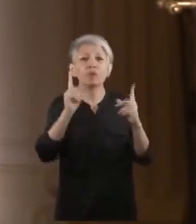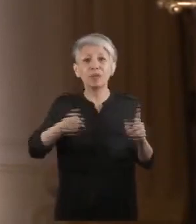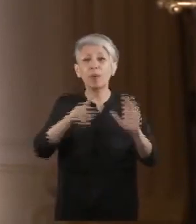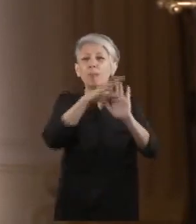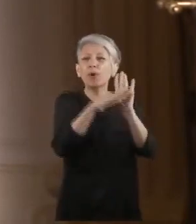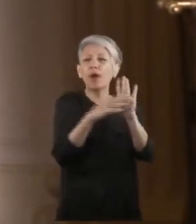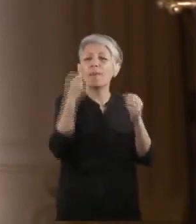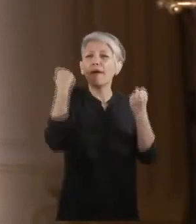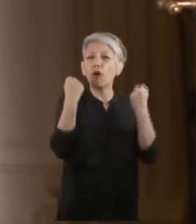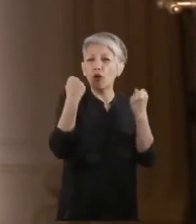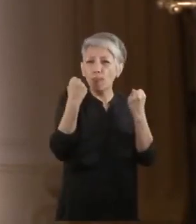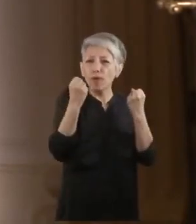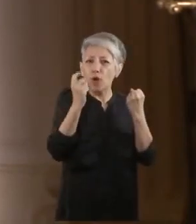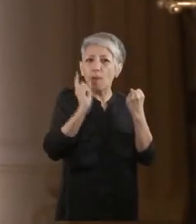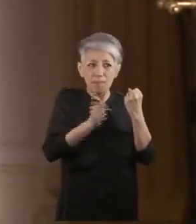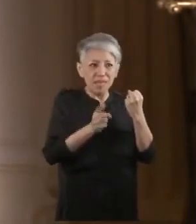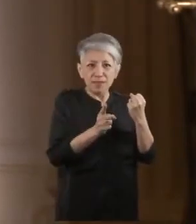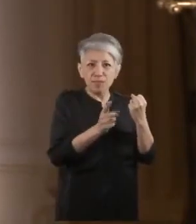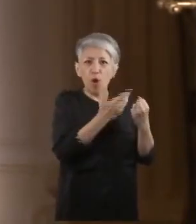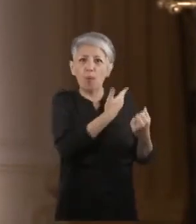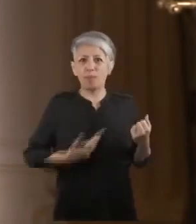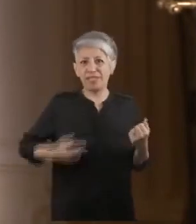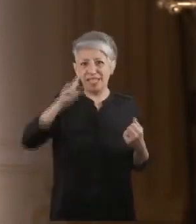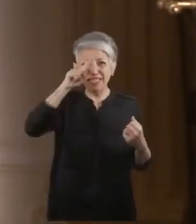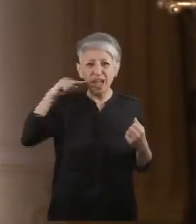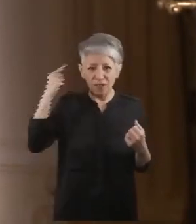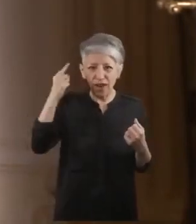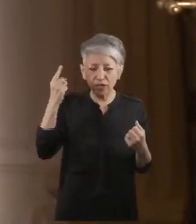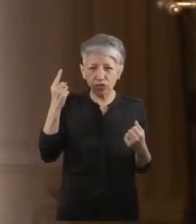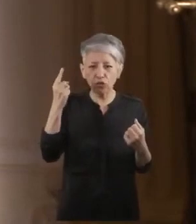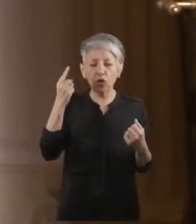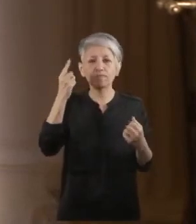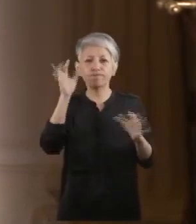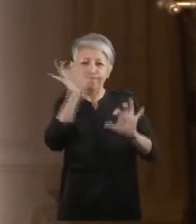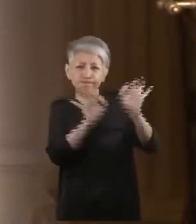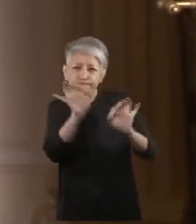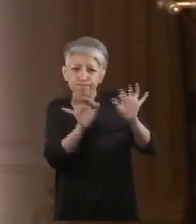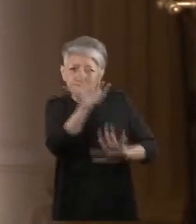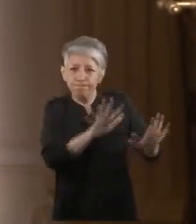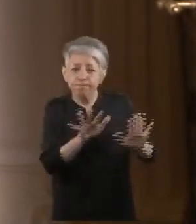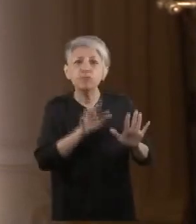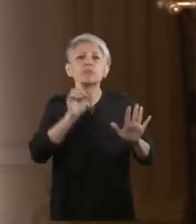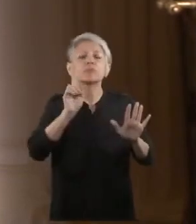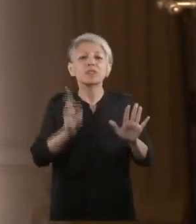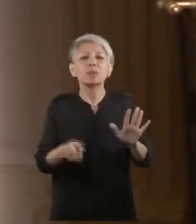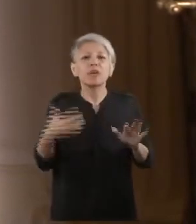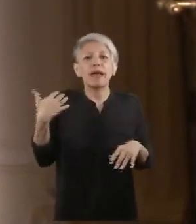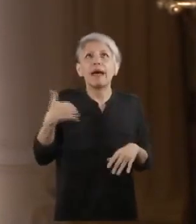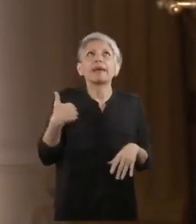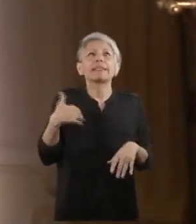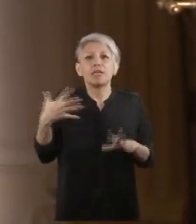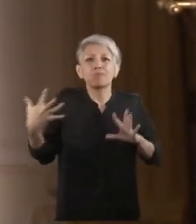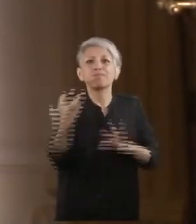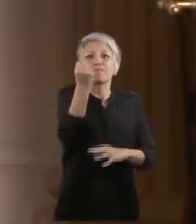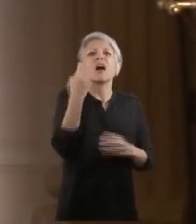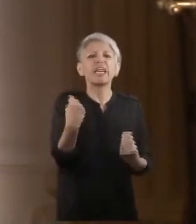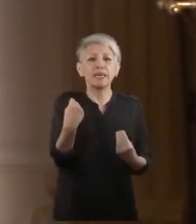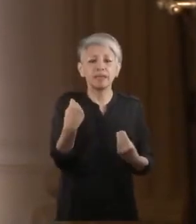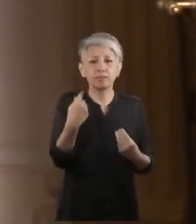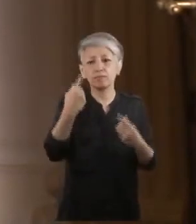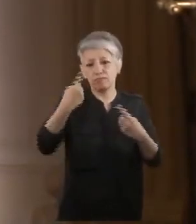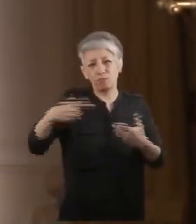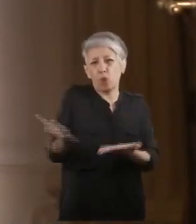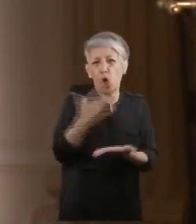que el presidente vino marcando y lograr Por supuesto que Argentina tenga más exportaciones